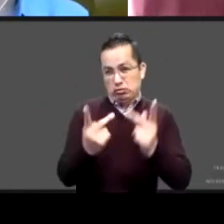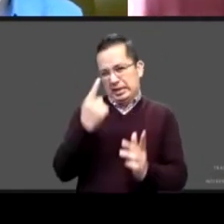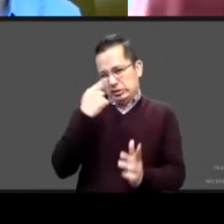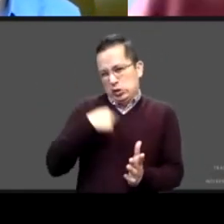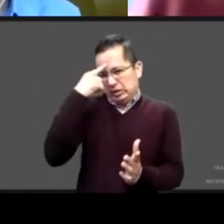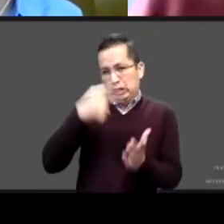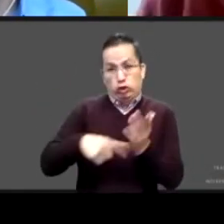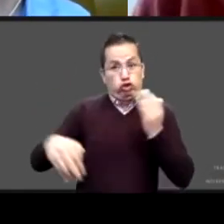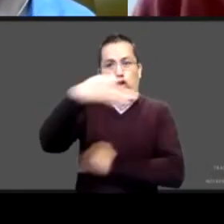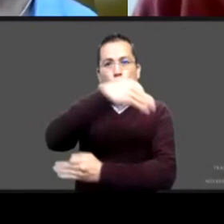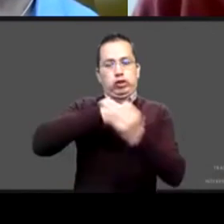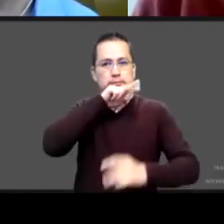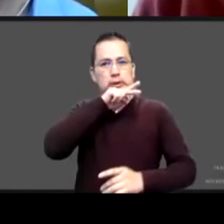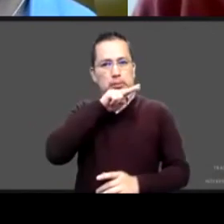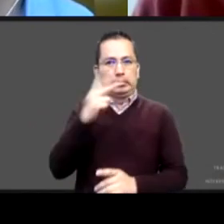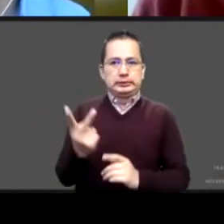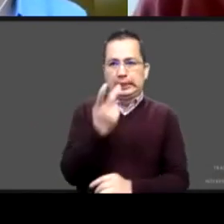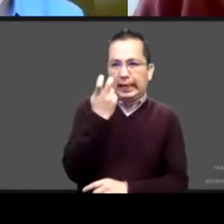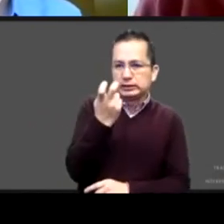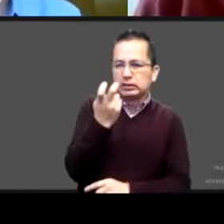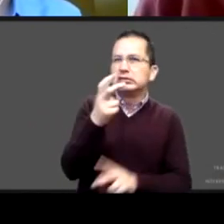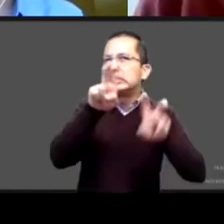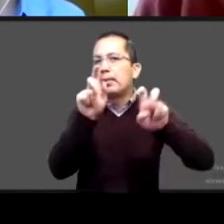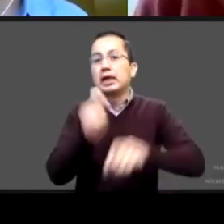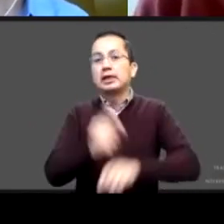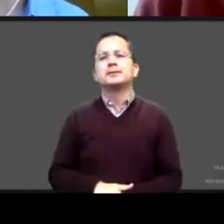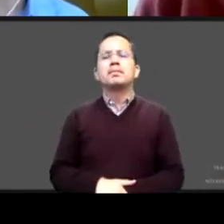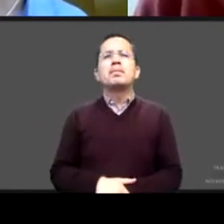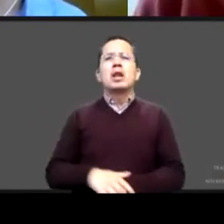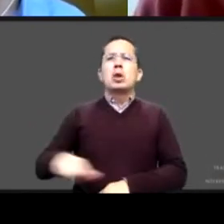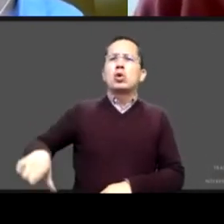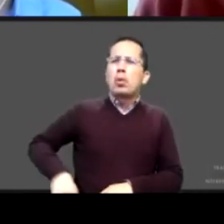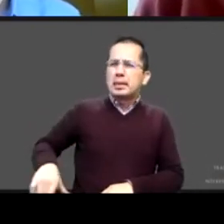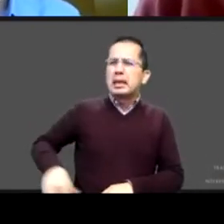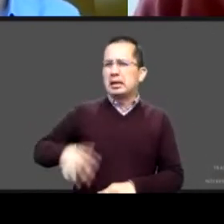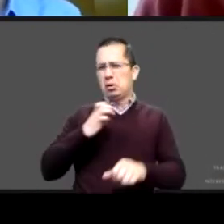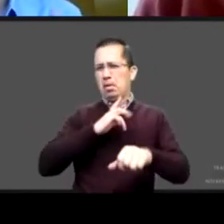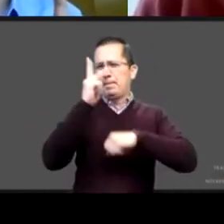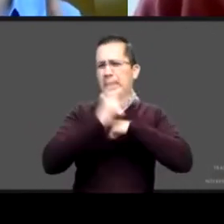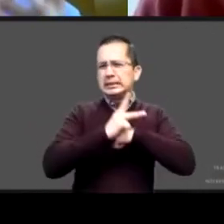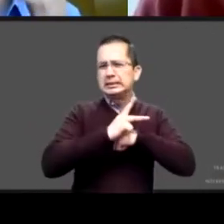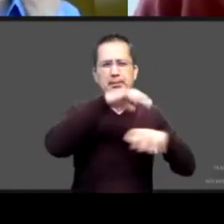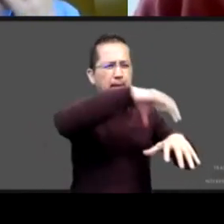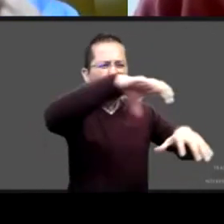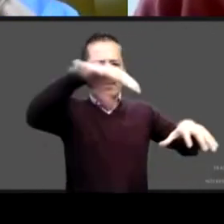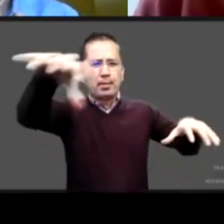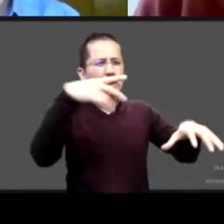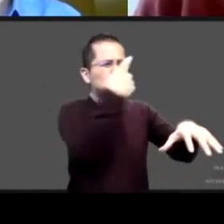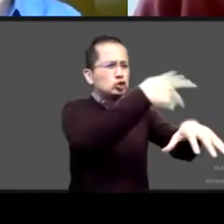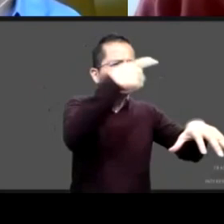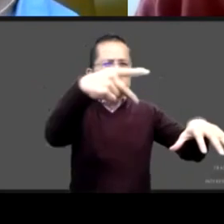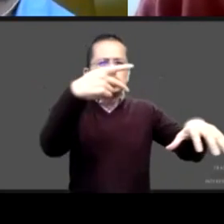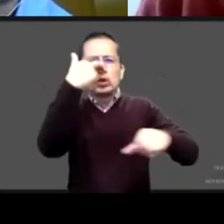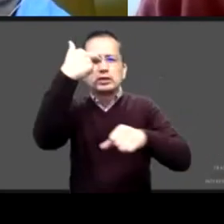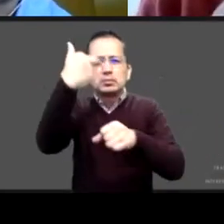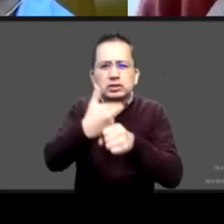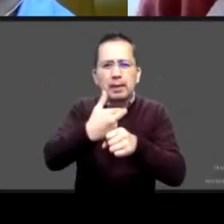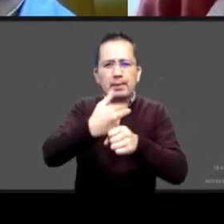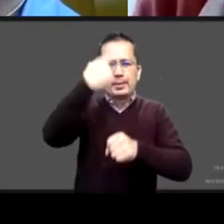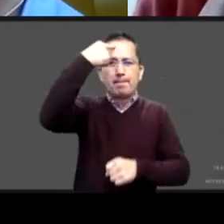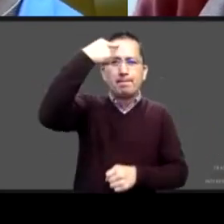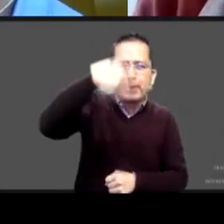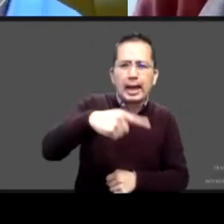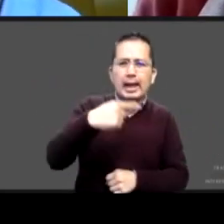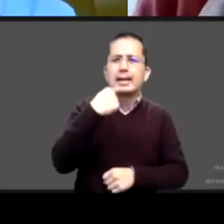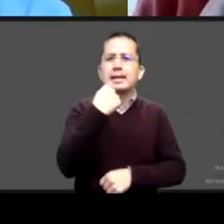los estados y sus instituciones para integrar a los niños, niños y adolescentes en la toma de decisiones en este periodo